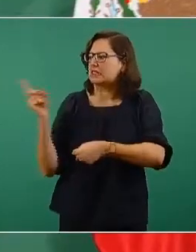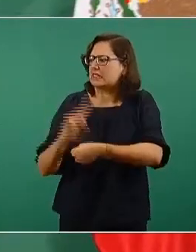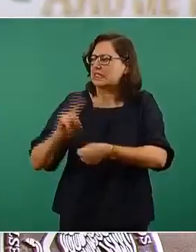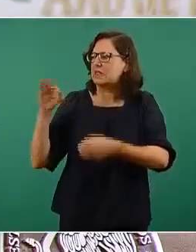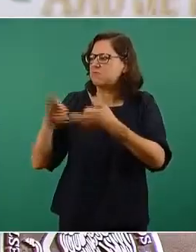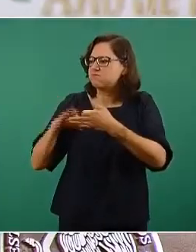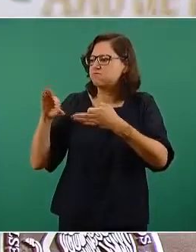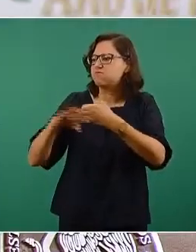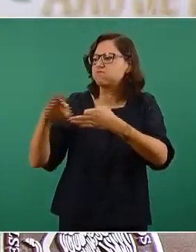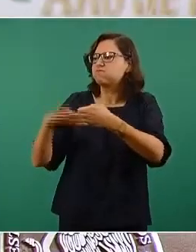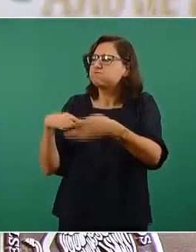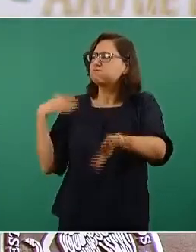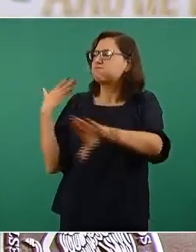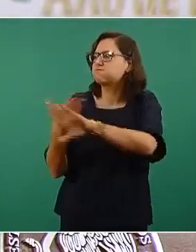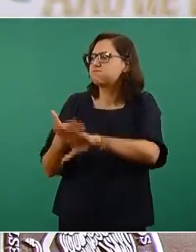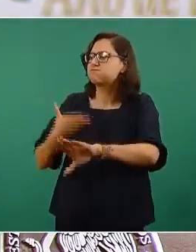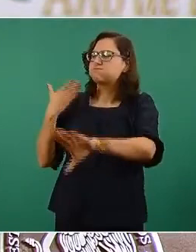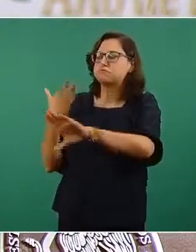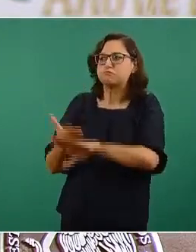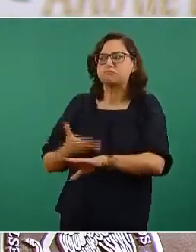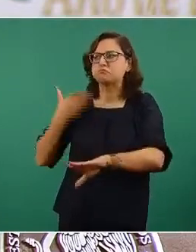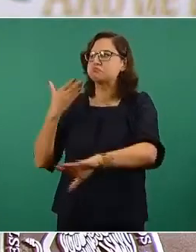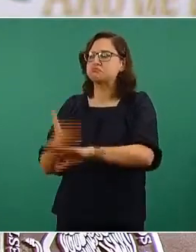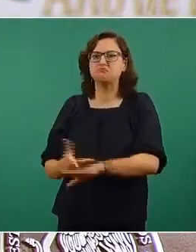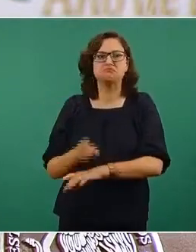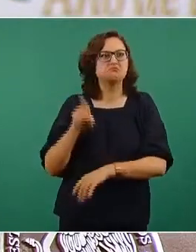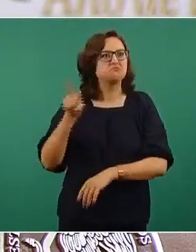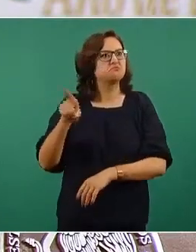que no se caiga?